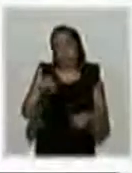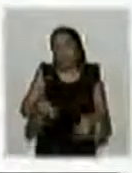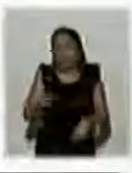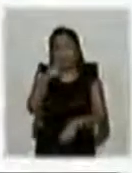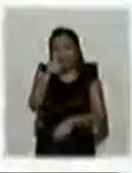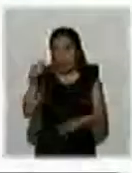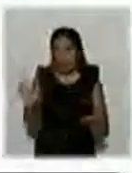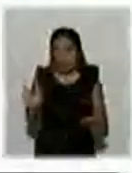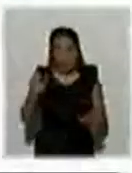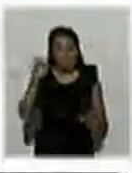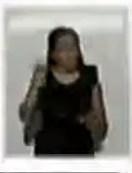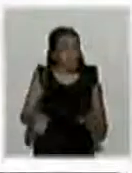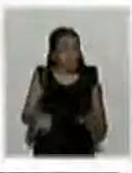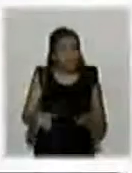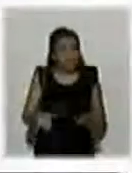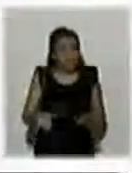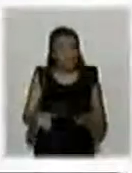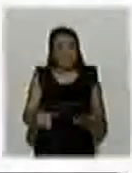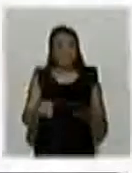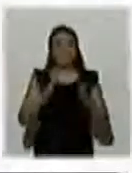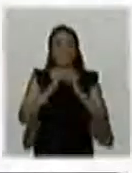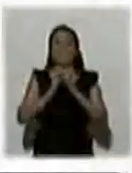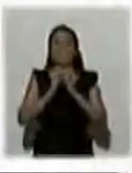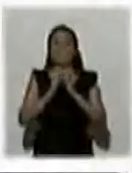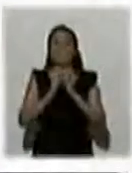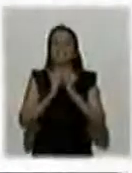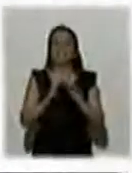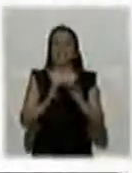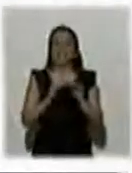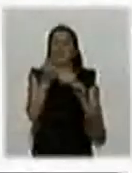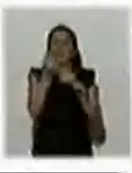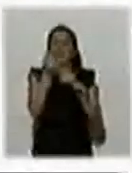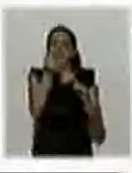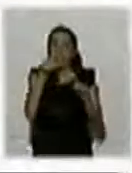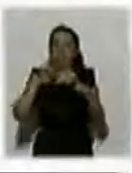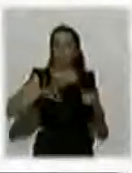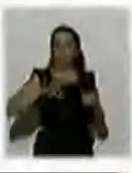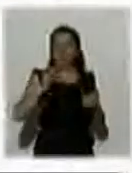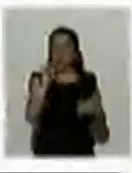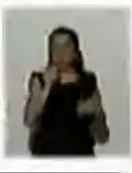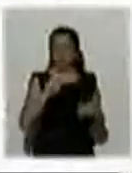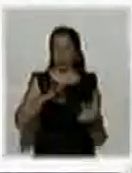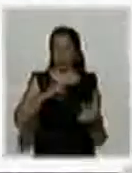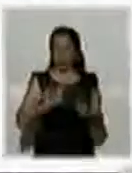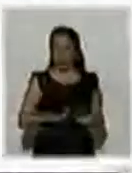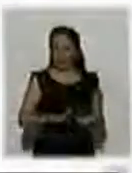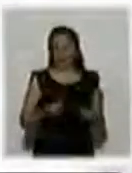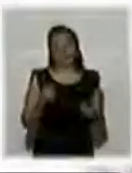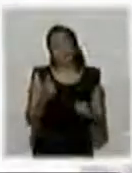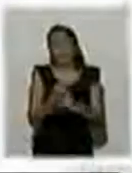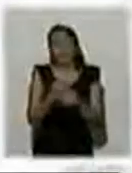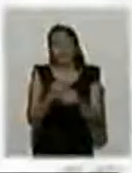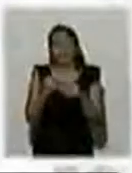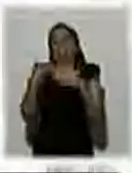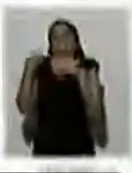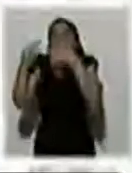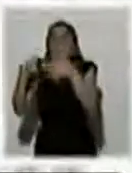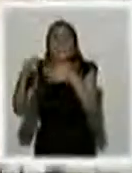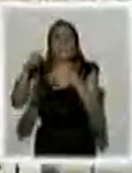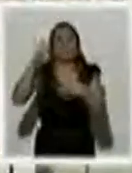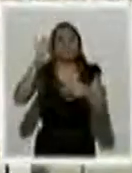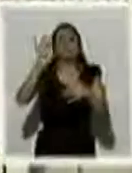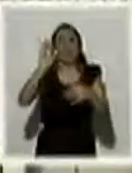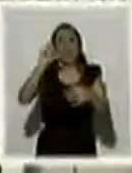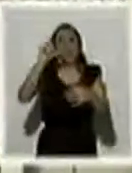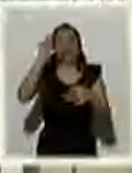para asalariados de bajo salario o mediano salario, porque ni siquiera pueden llegar al procrear. ¿Qué estamos planteando